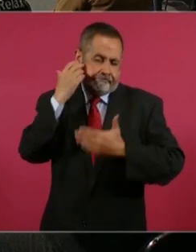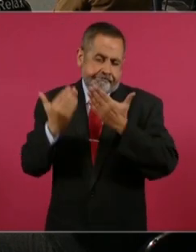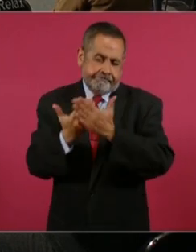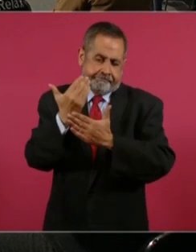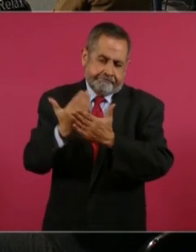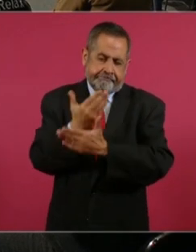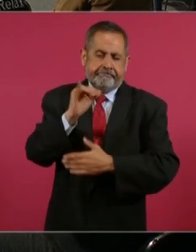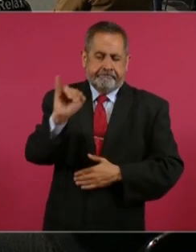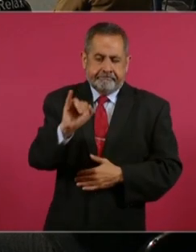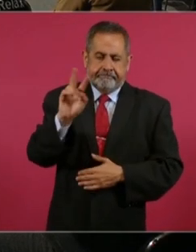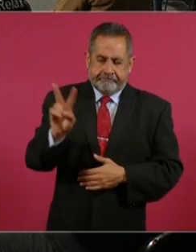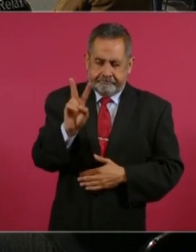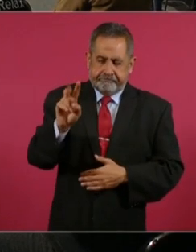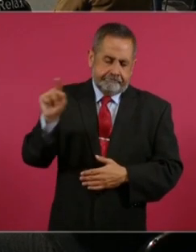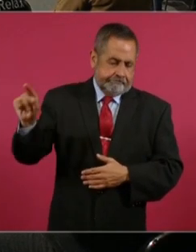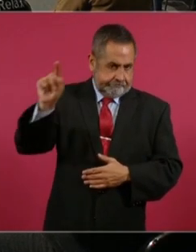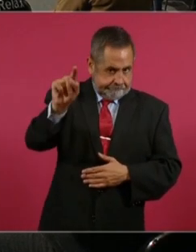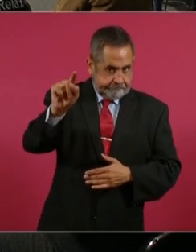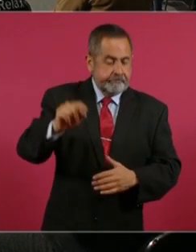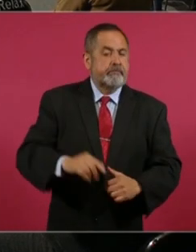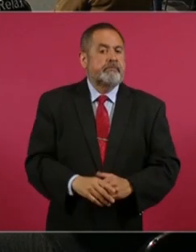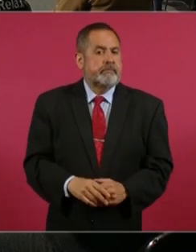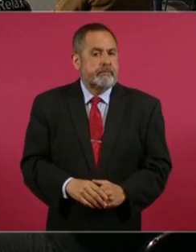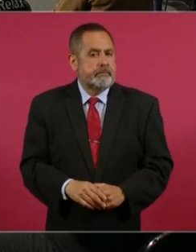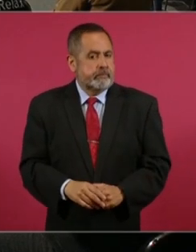Entonces voy a estar